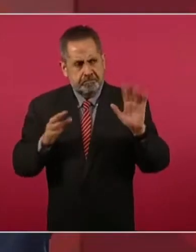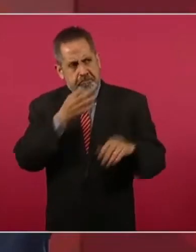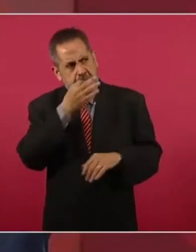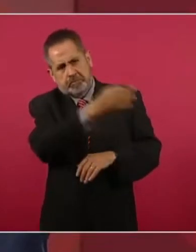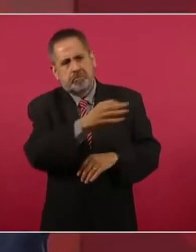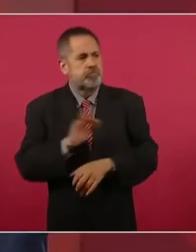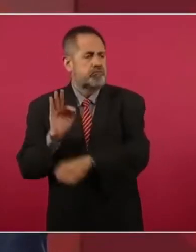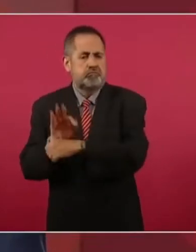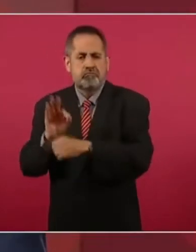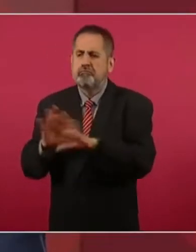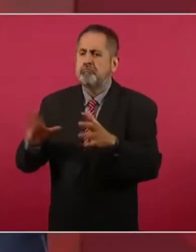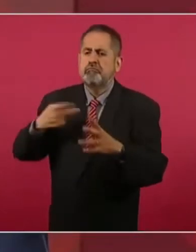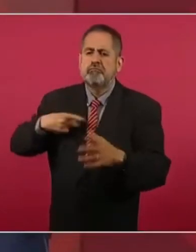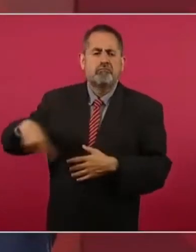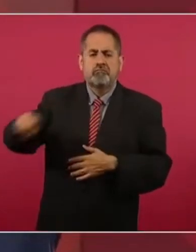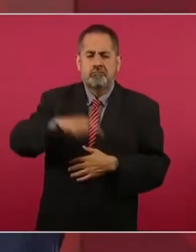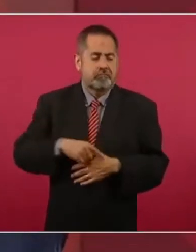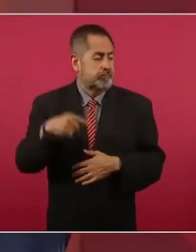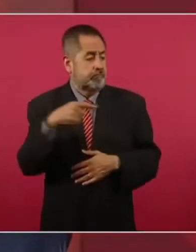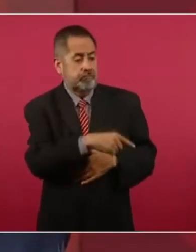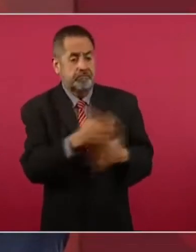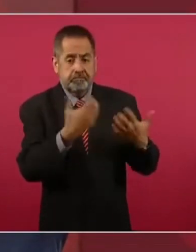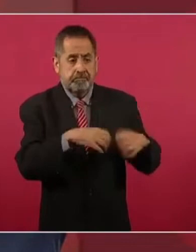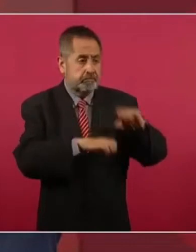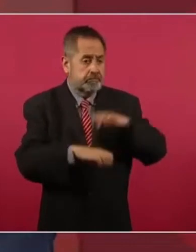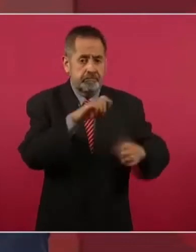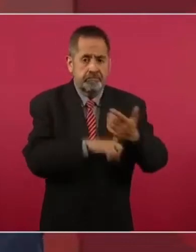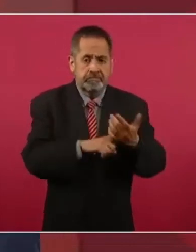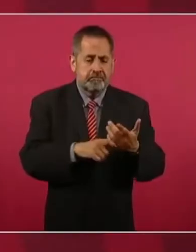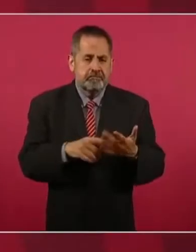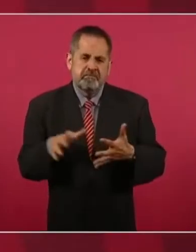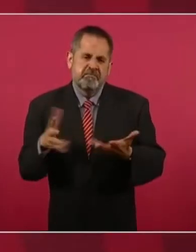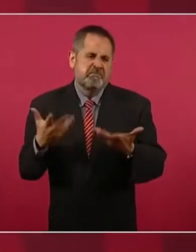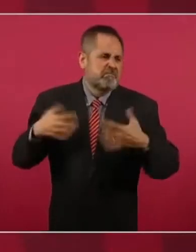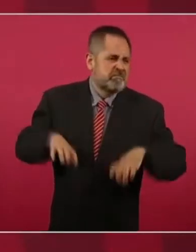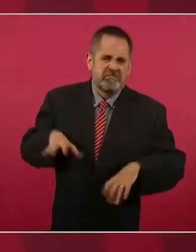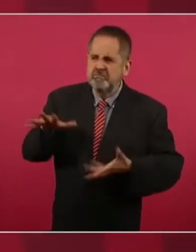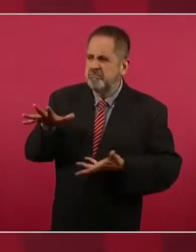defendiendo al pueblo de México en contra de empresas voraces